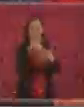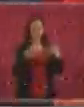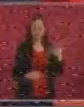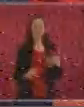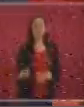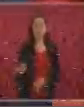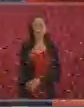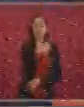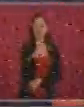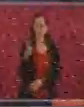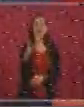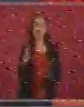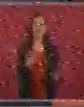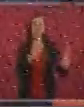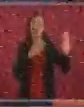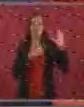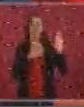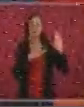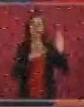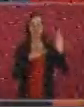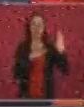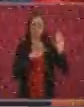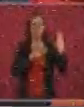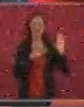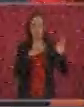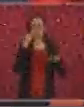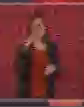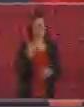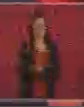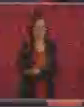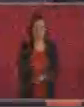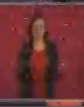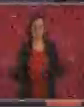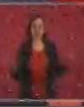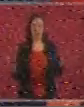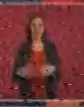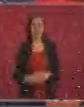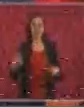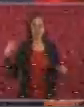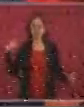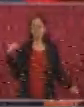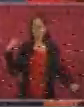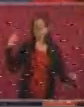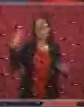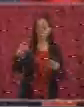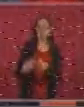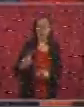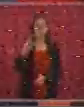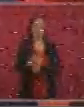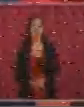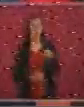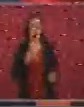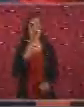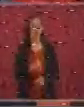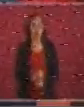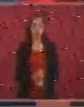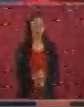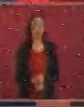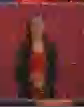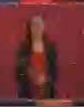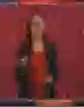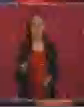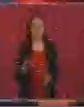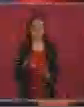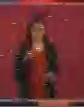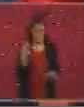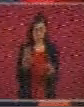de gente que le sigue y te ve como un enemigo, es decir, no aceptan la crítica, el señalamiento,